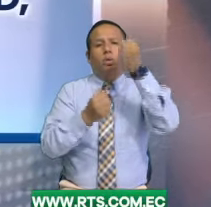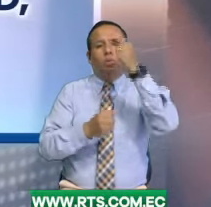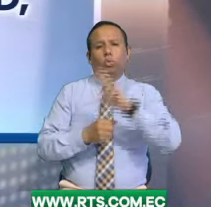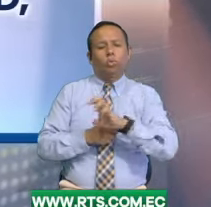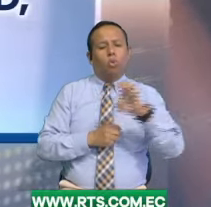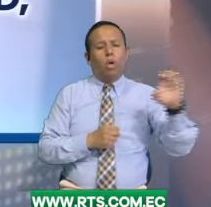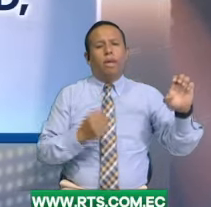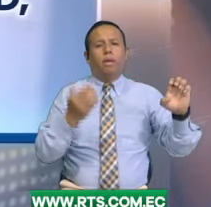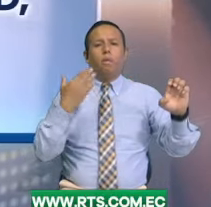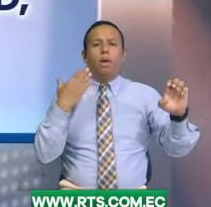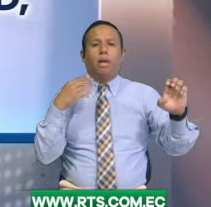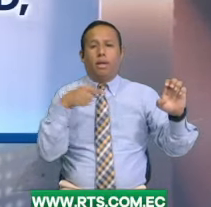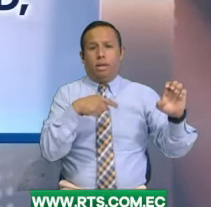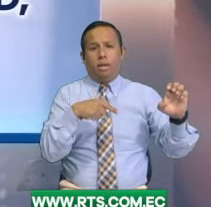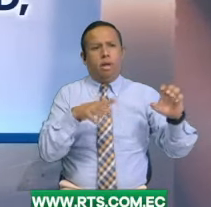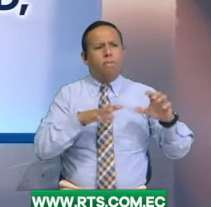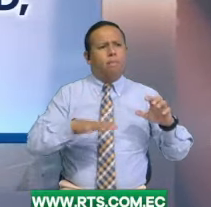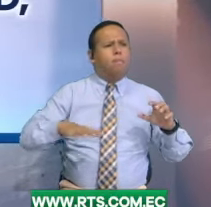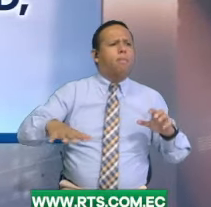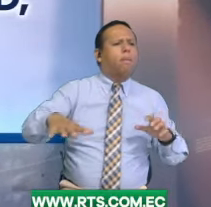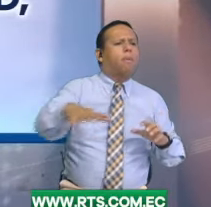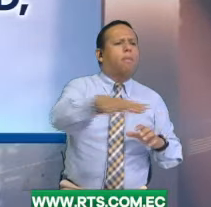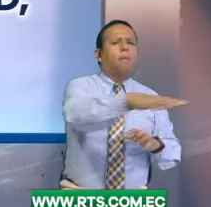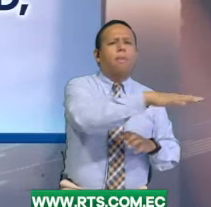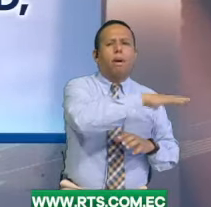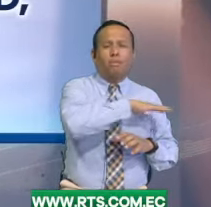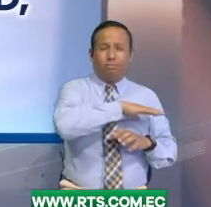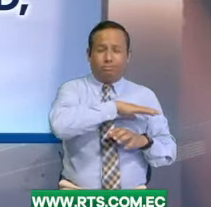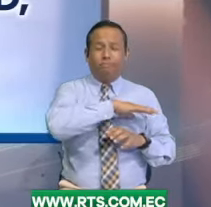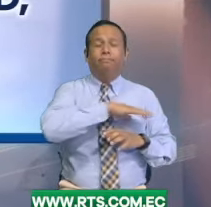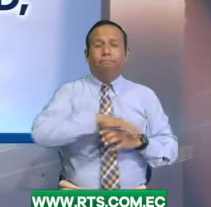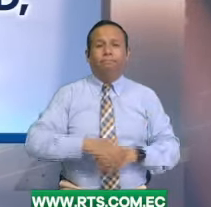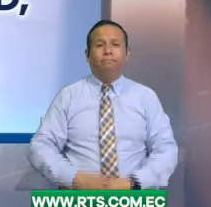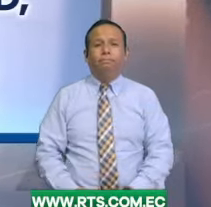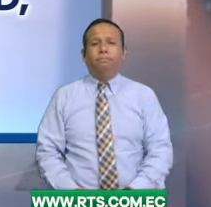ciudad es decir en todas las abas informó Maite Morán